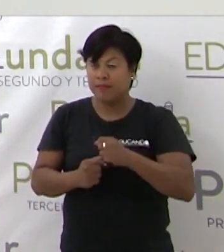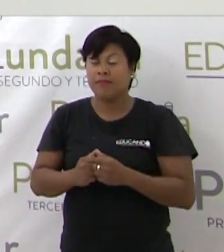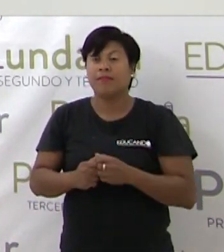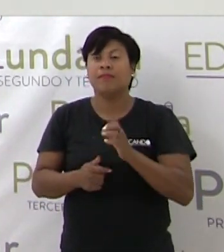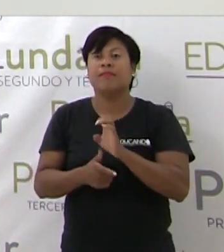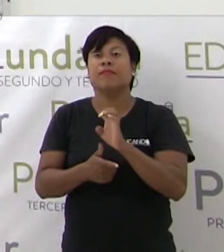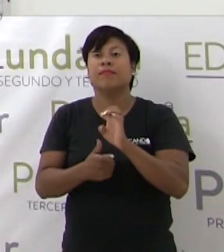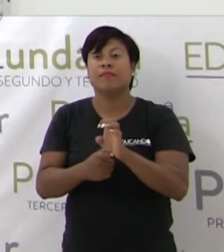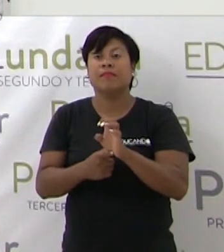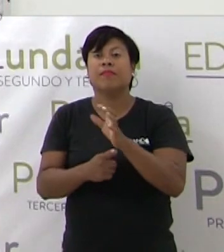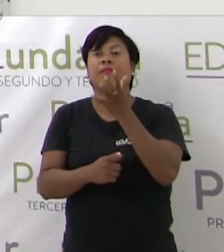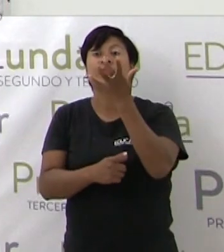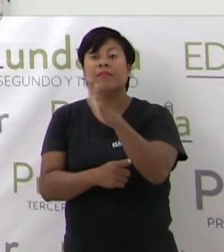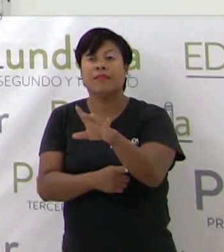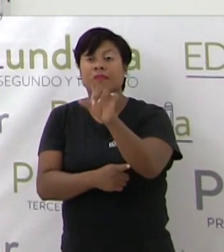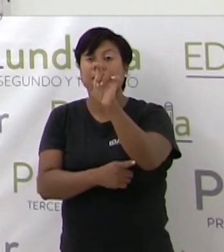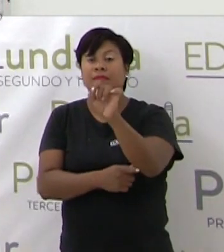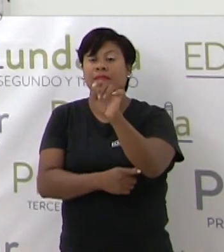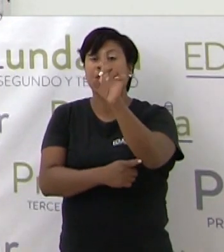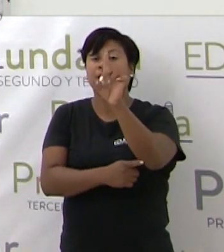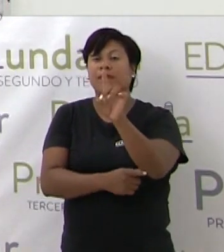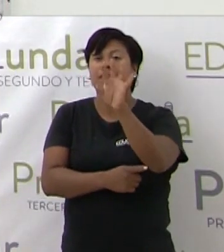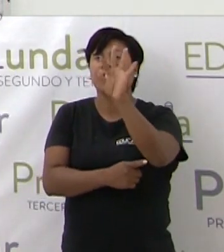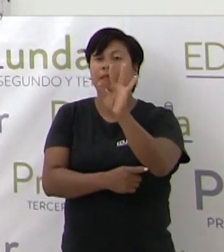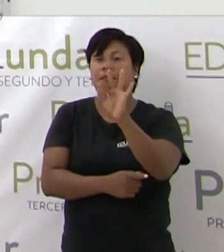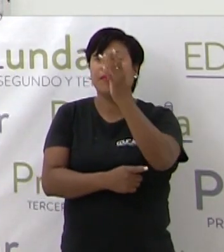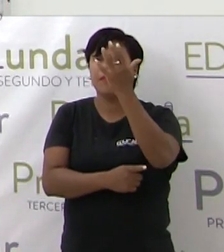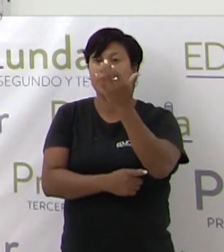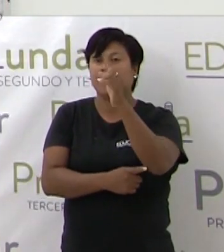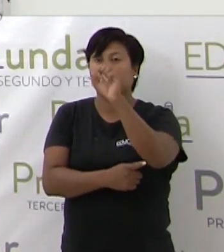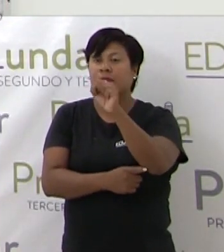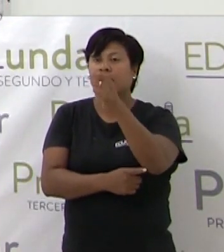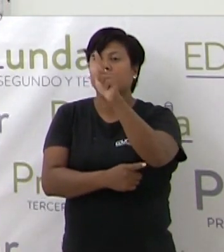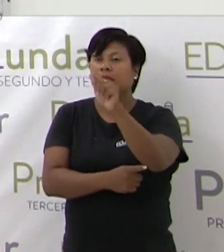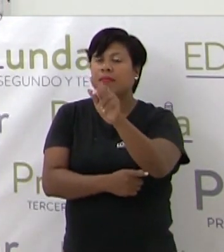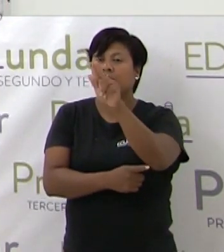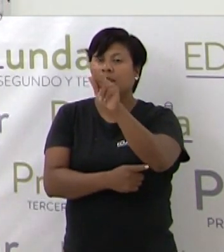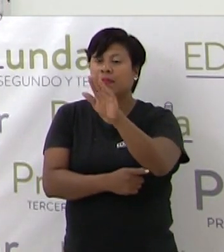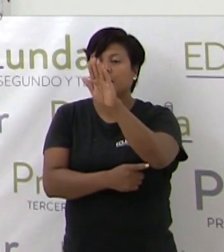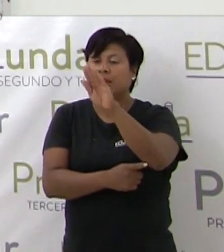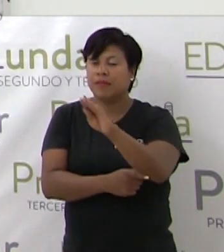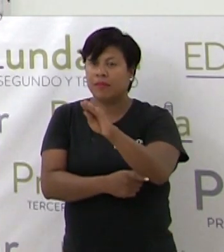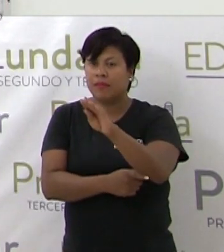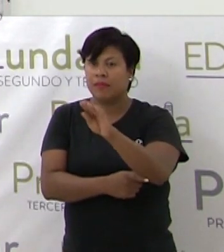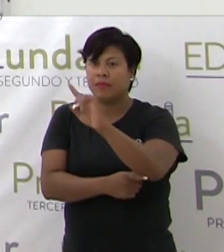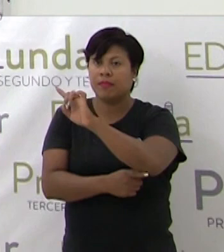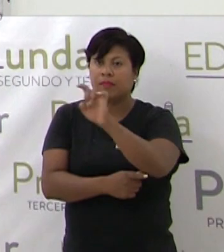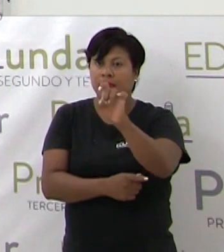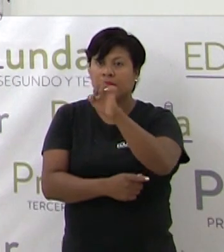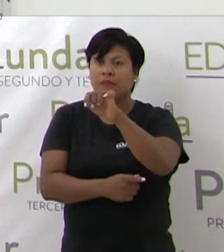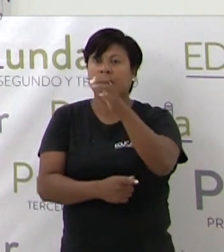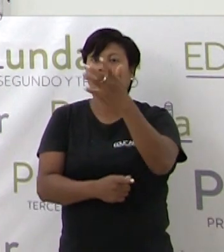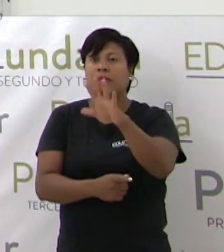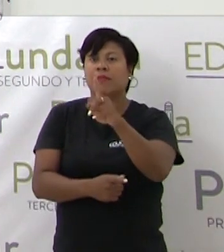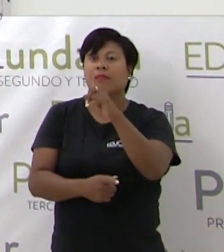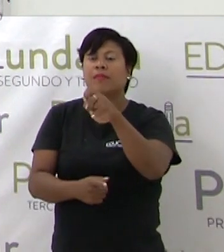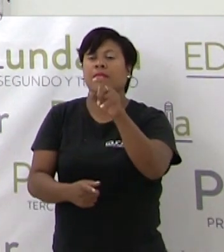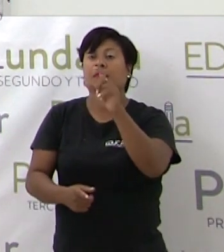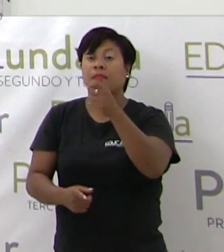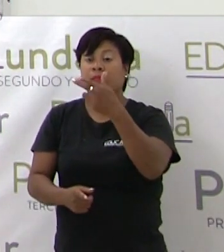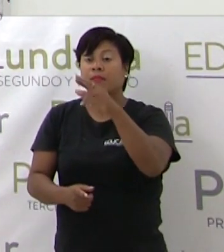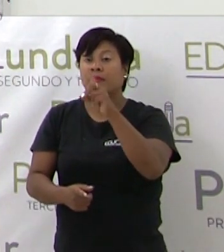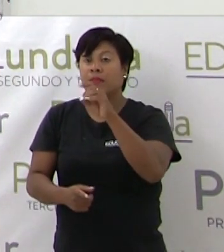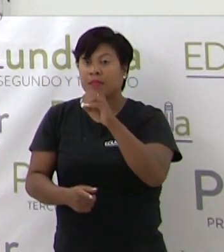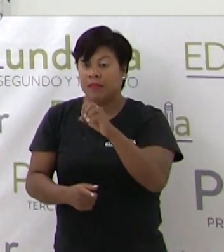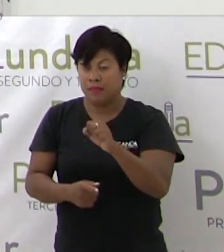entonces son 10, 20, 30, 40, 50, 60, 70, 80, 90, 100, 110 y 120